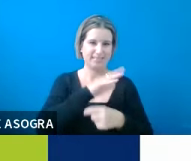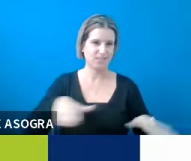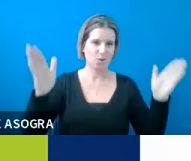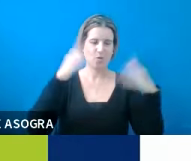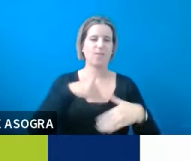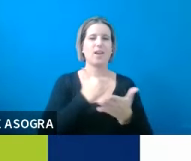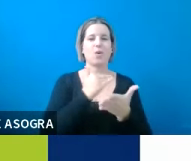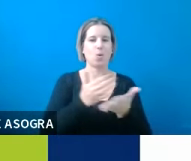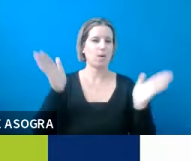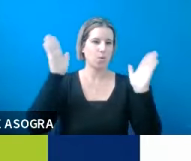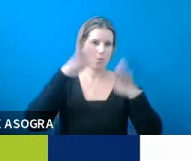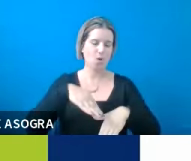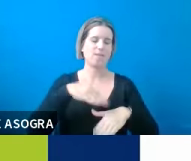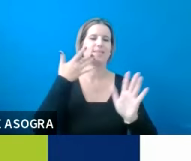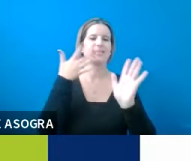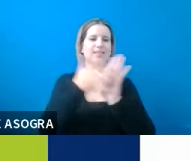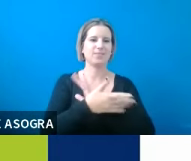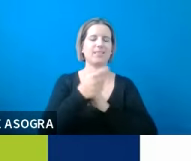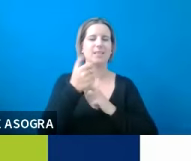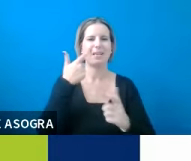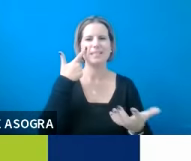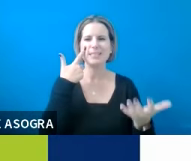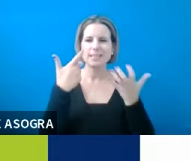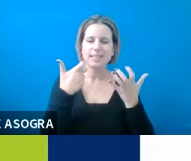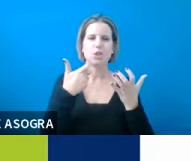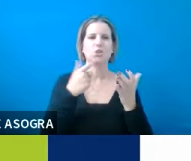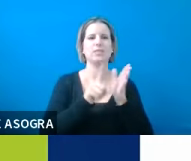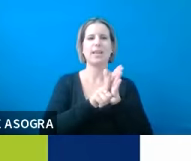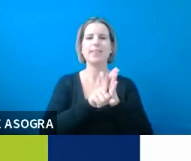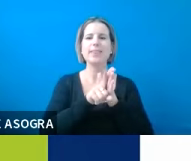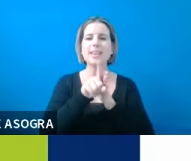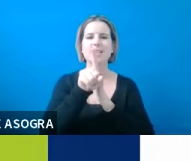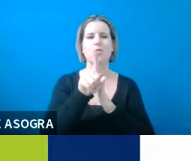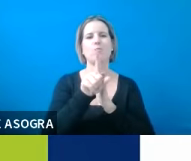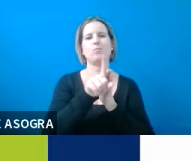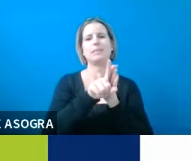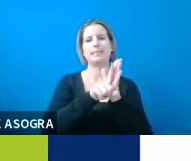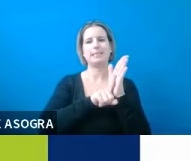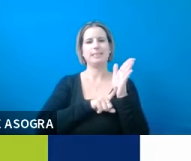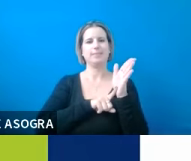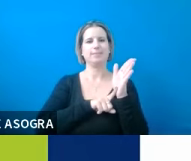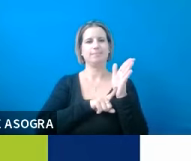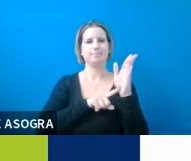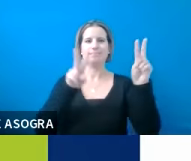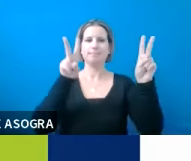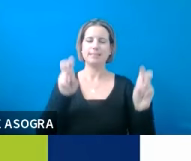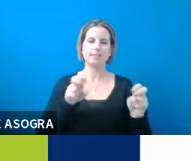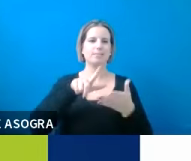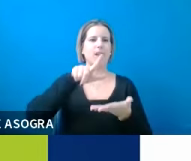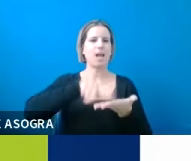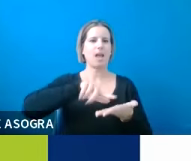ha producido una serie de retrasos del desarrollo en algunos aspectos sobre todo en el lenguaje que también han hecho